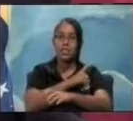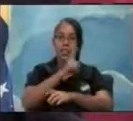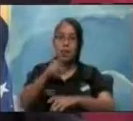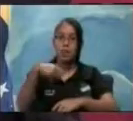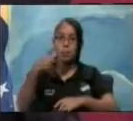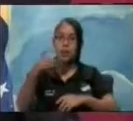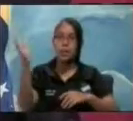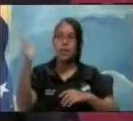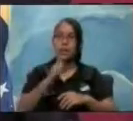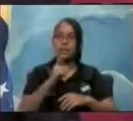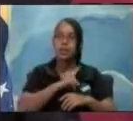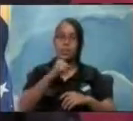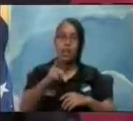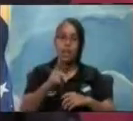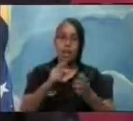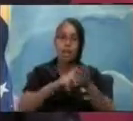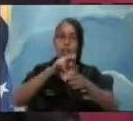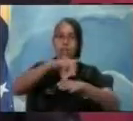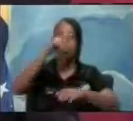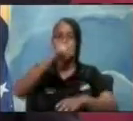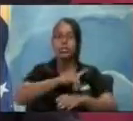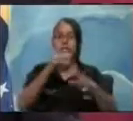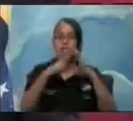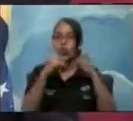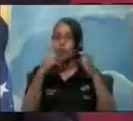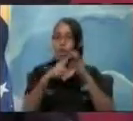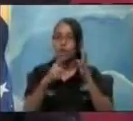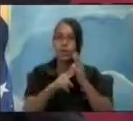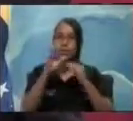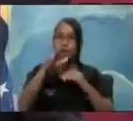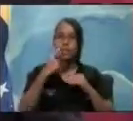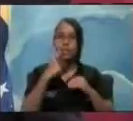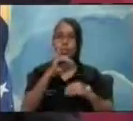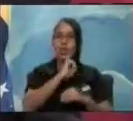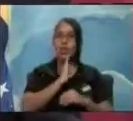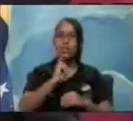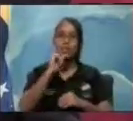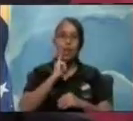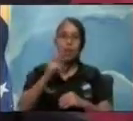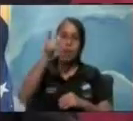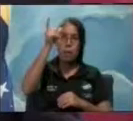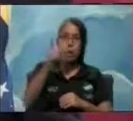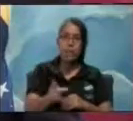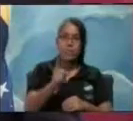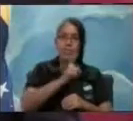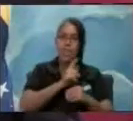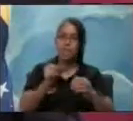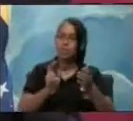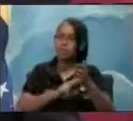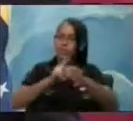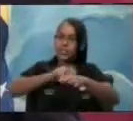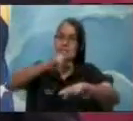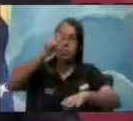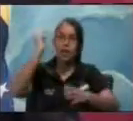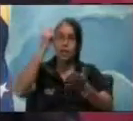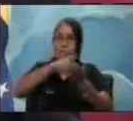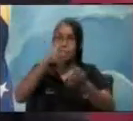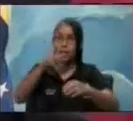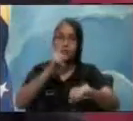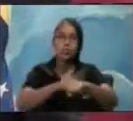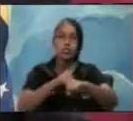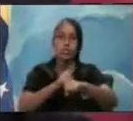venía la restauración de todas las cosas. Le estaba diciendo a Israel, Israel va a ser restaurado, va a llegar su